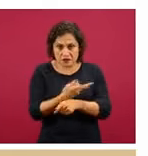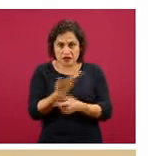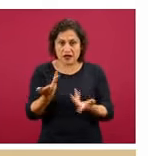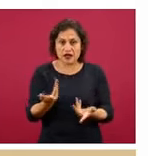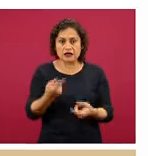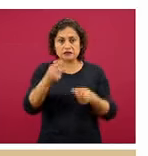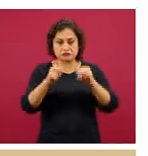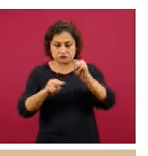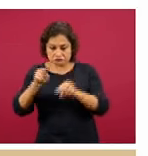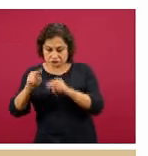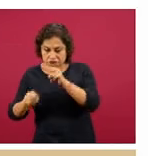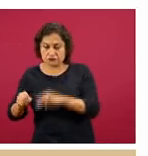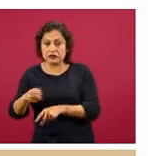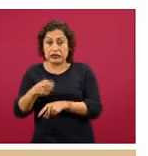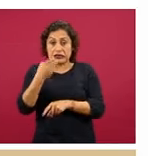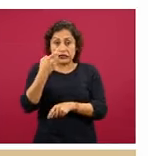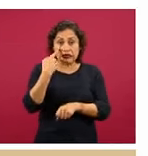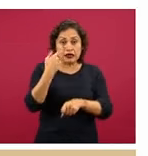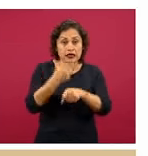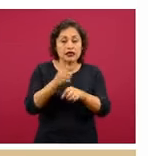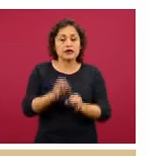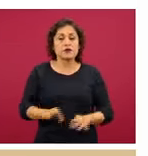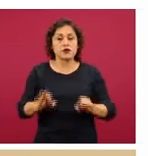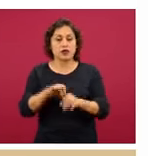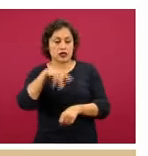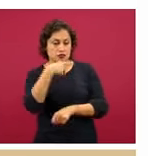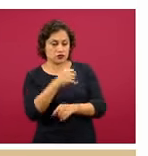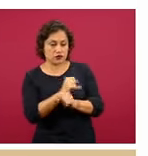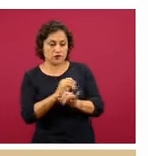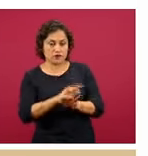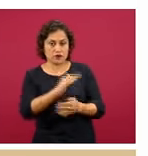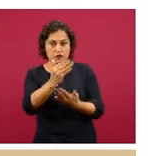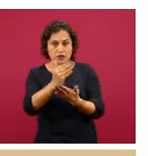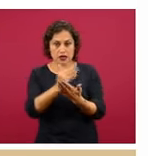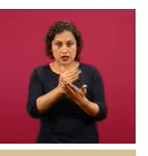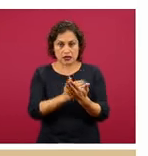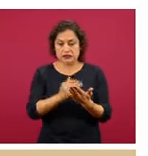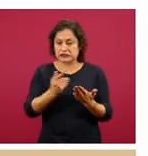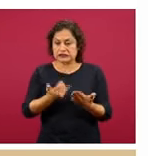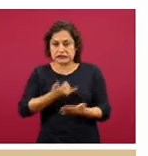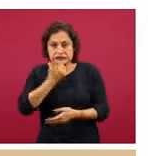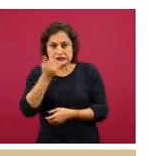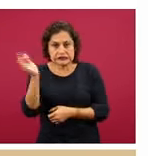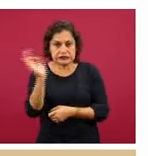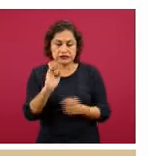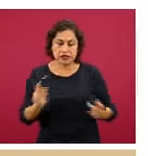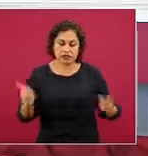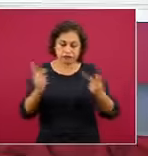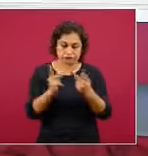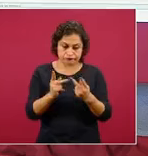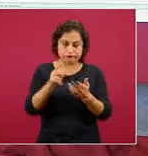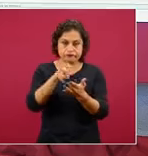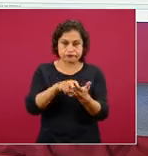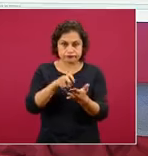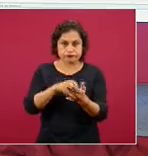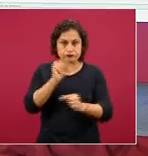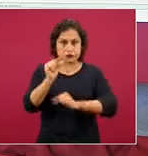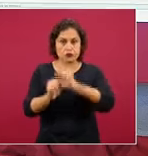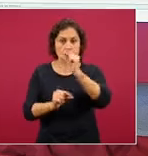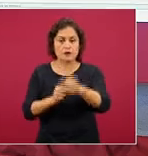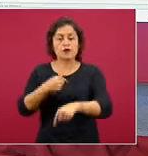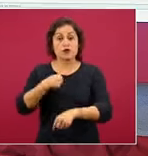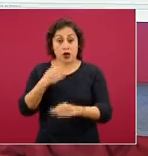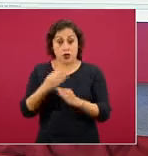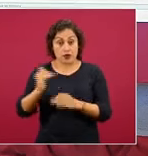un componente importante de subregistro que se irá corrigiendo. También aprovecho para recordarles que también como parte de